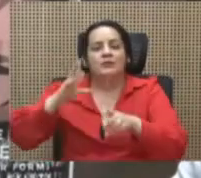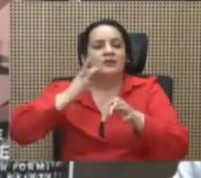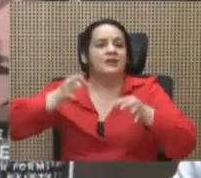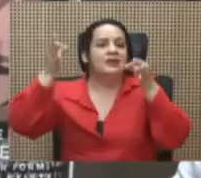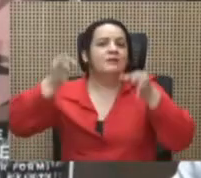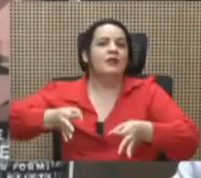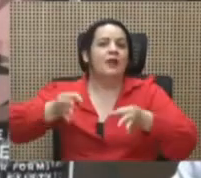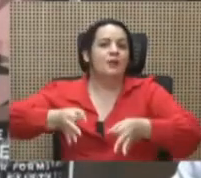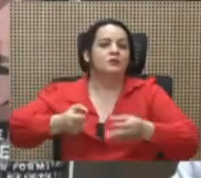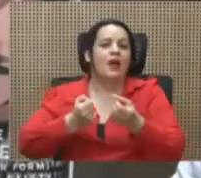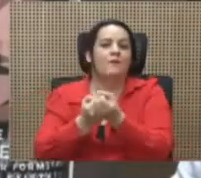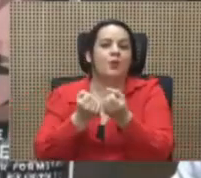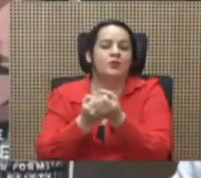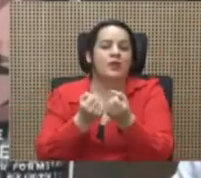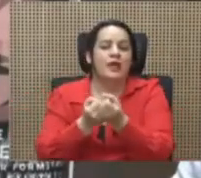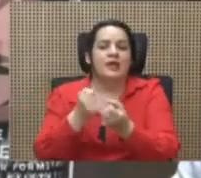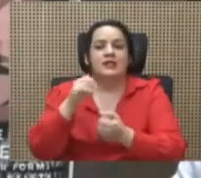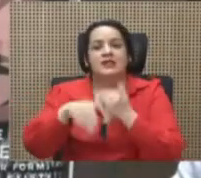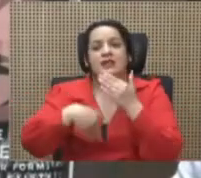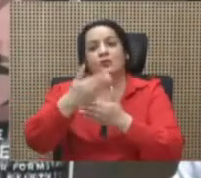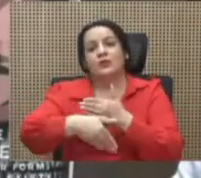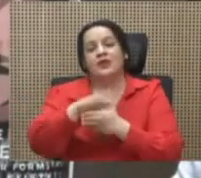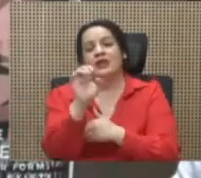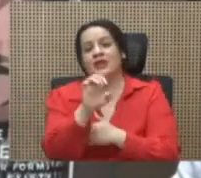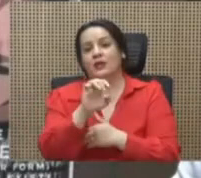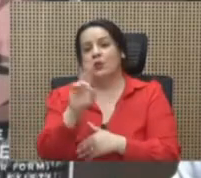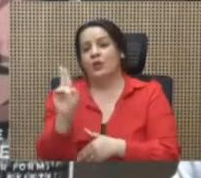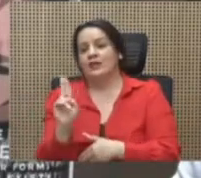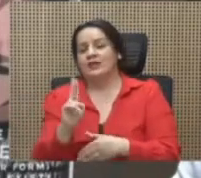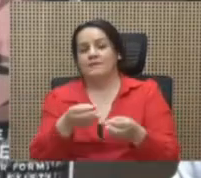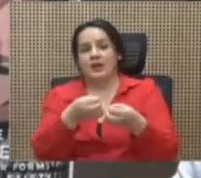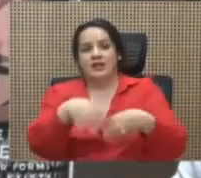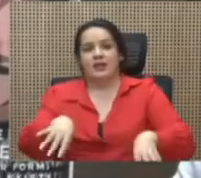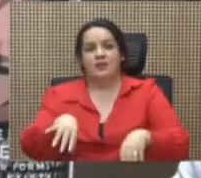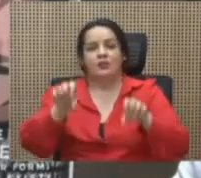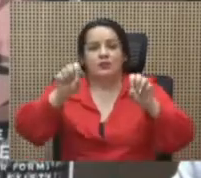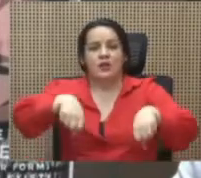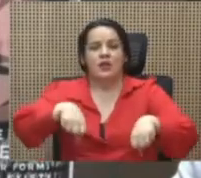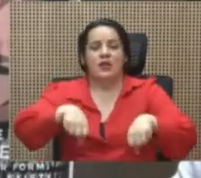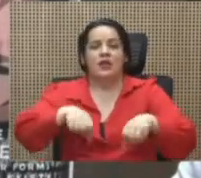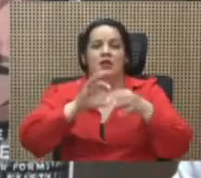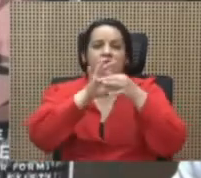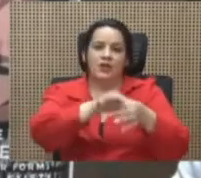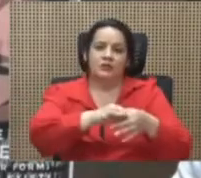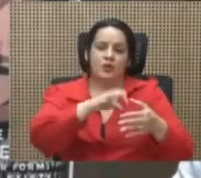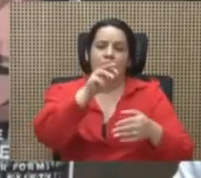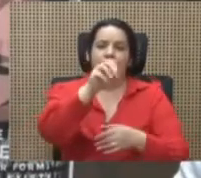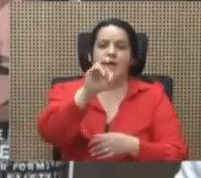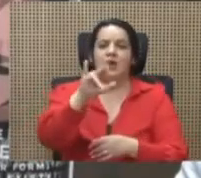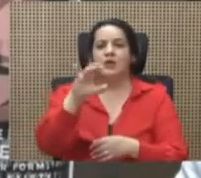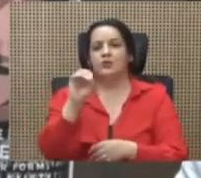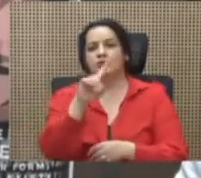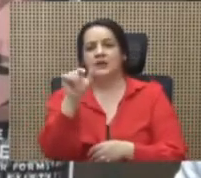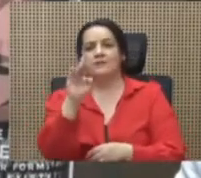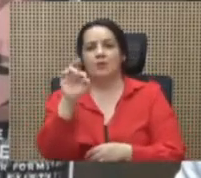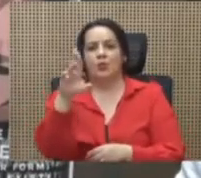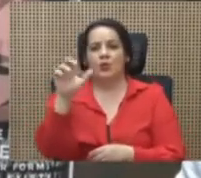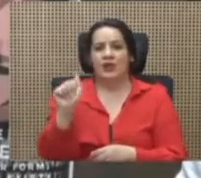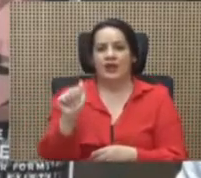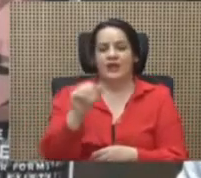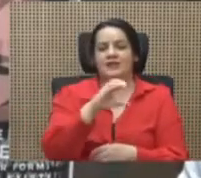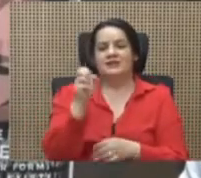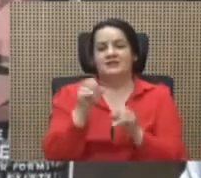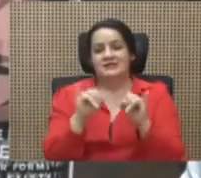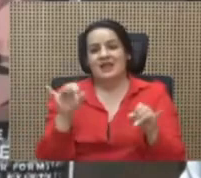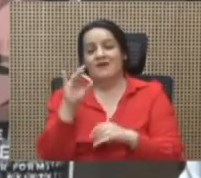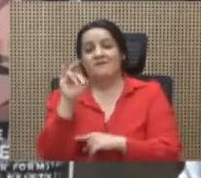apoyar luego de perdiera posibilidades y me refiero a Don Mario Zamora si la feur y la fe